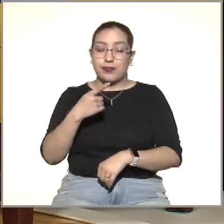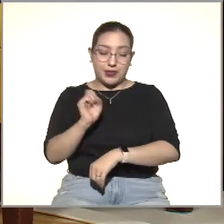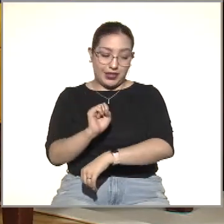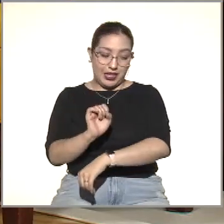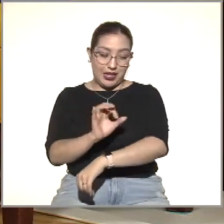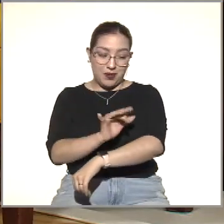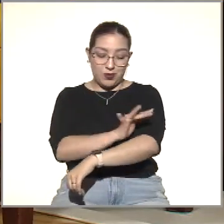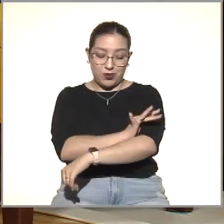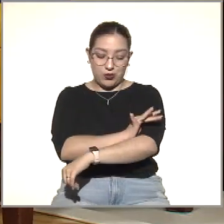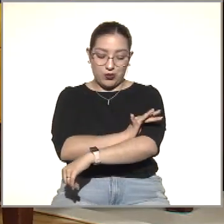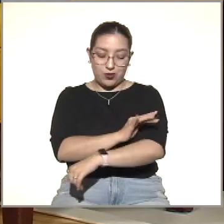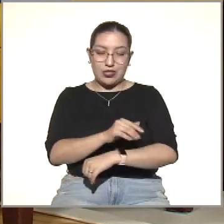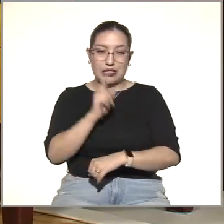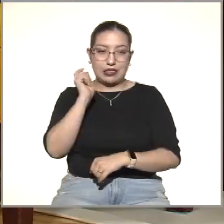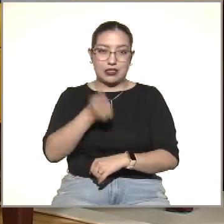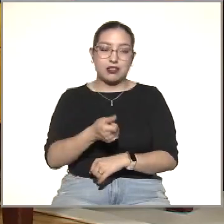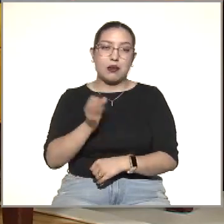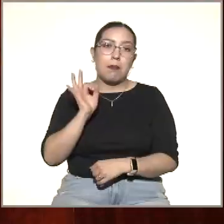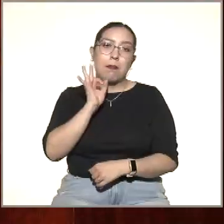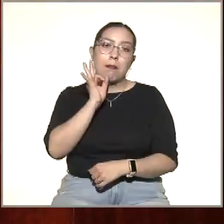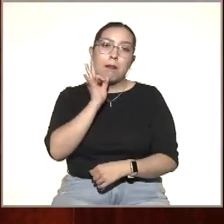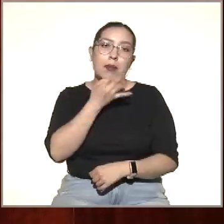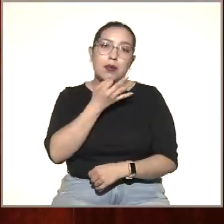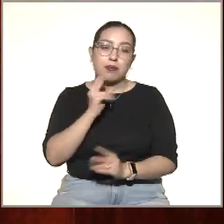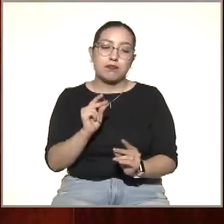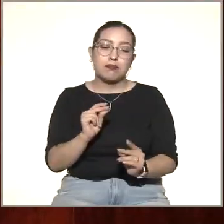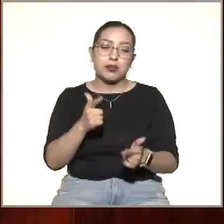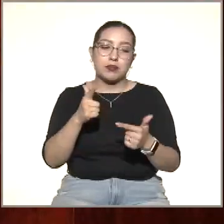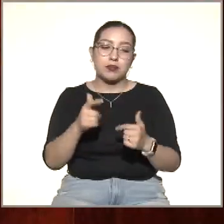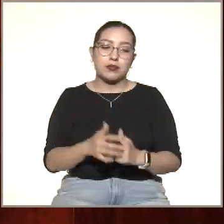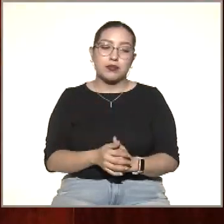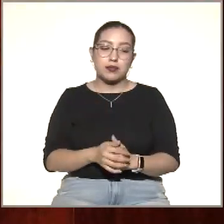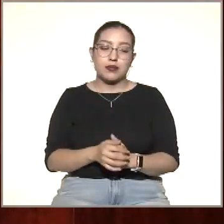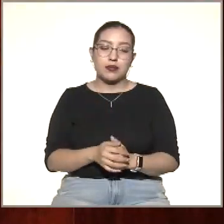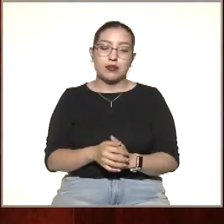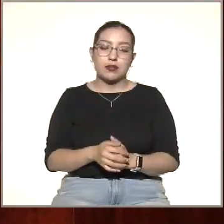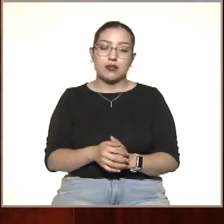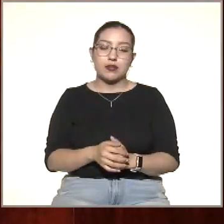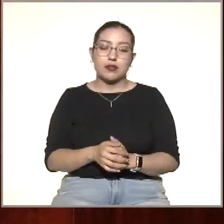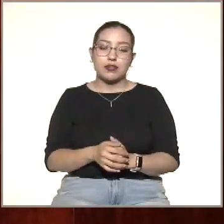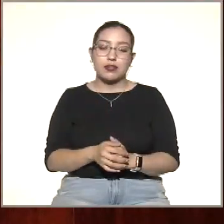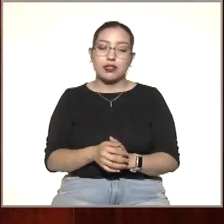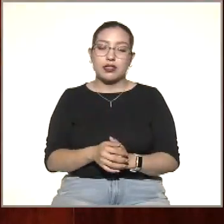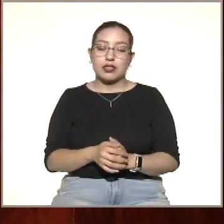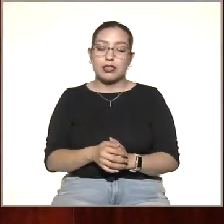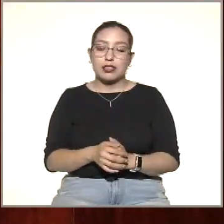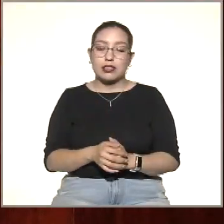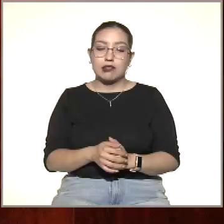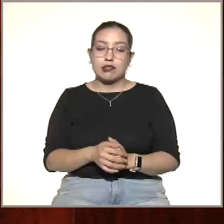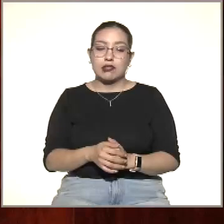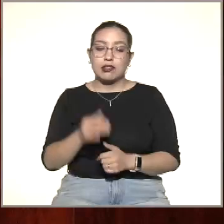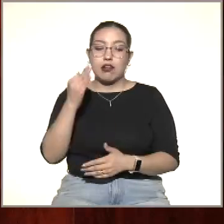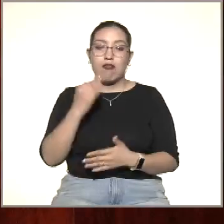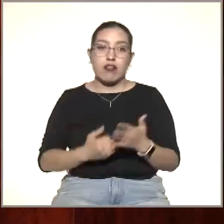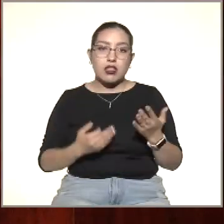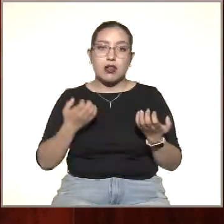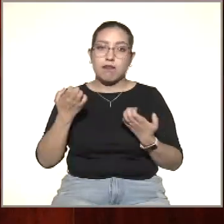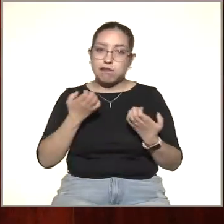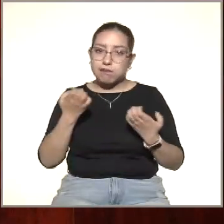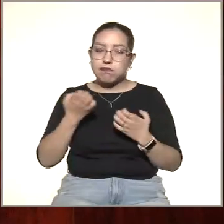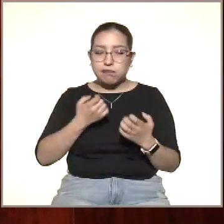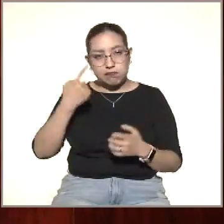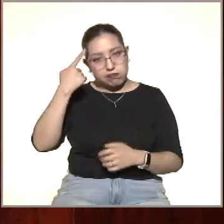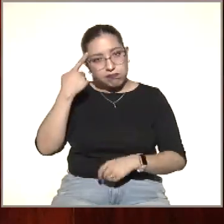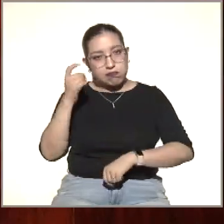son instantáneas. Y si no tenemos un buen entrenamiento, lo más probable es que digamos cantidad de cosas y después